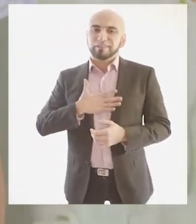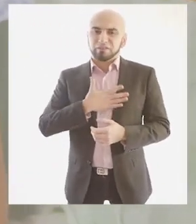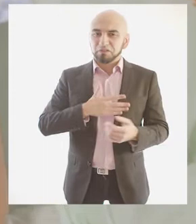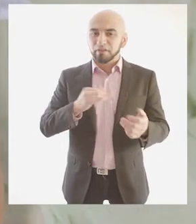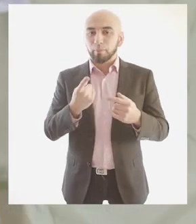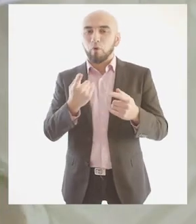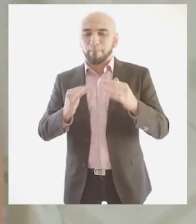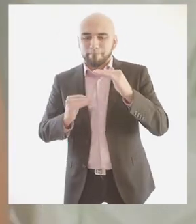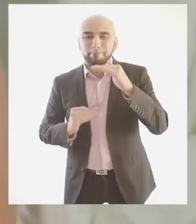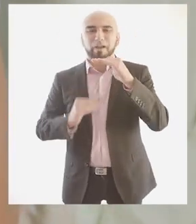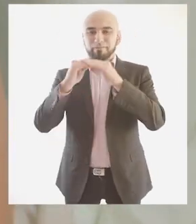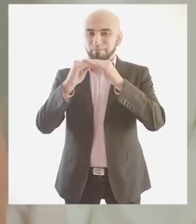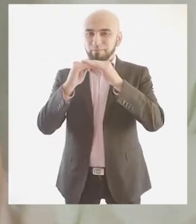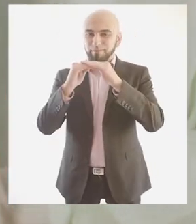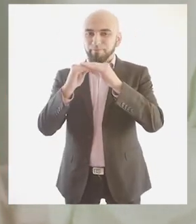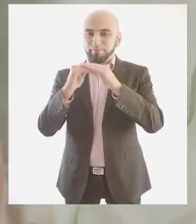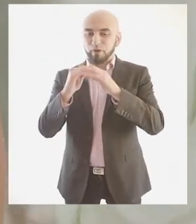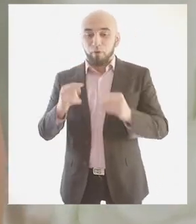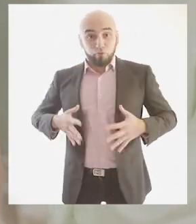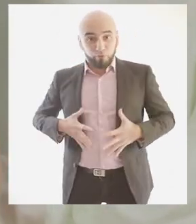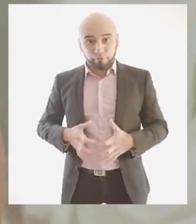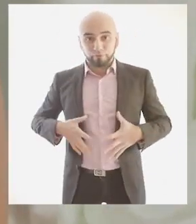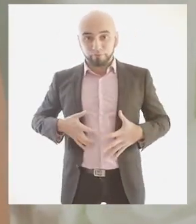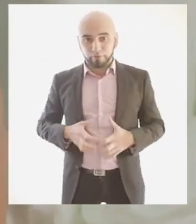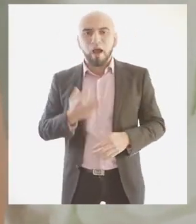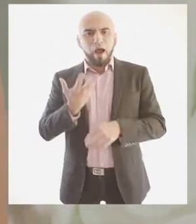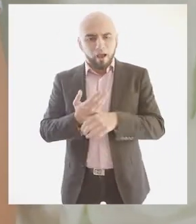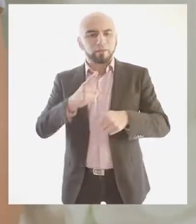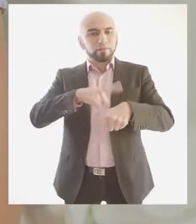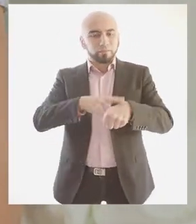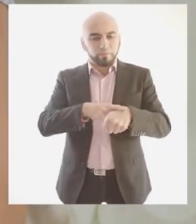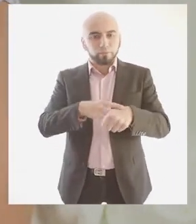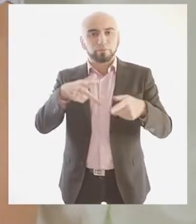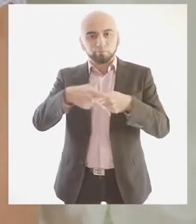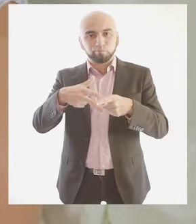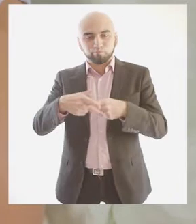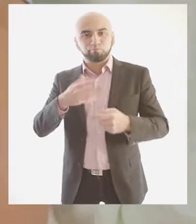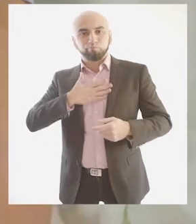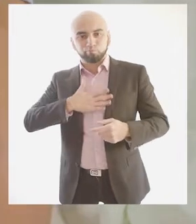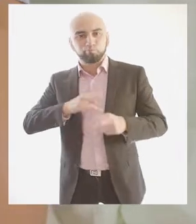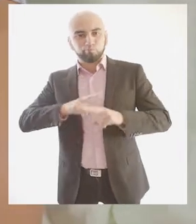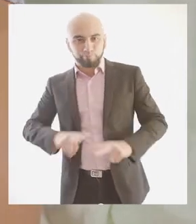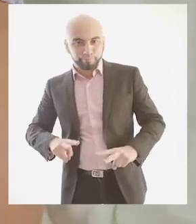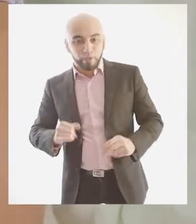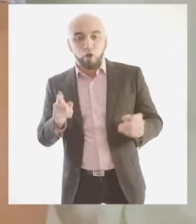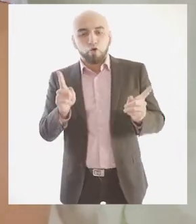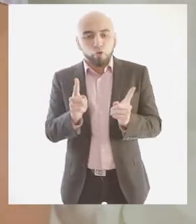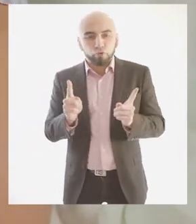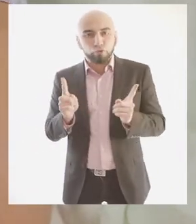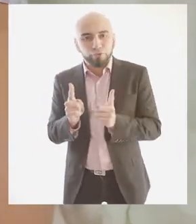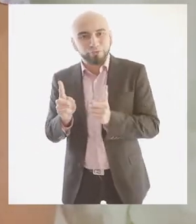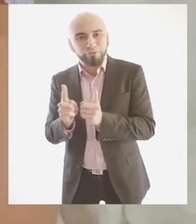alrededor del punto de máxima intensidad. Entre las contracciones hay pausas de relajación y alivio, que se van haciendo más cortas a medida